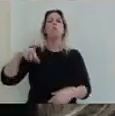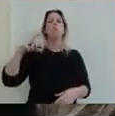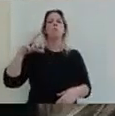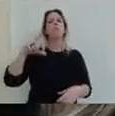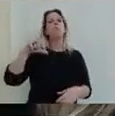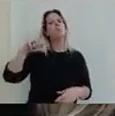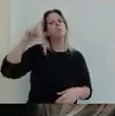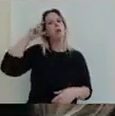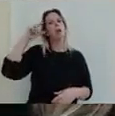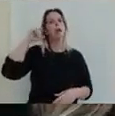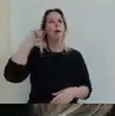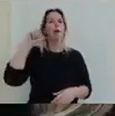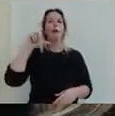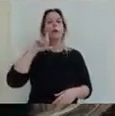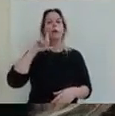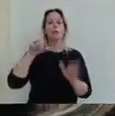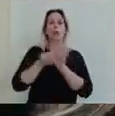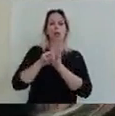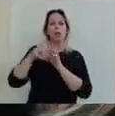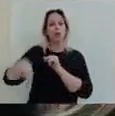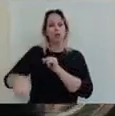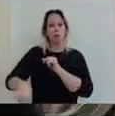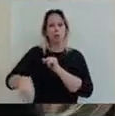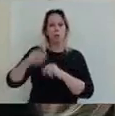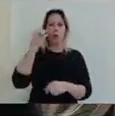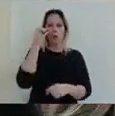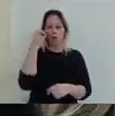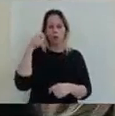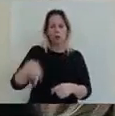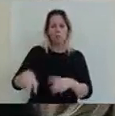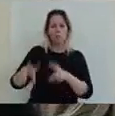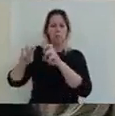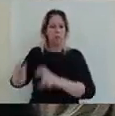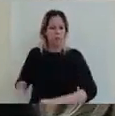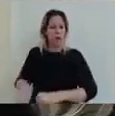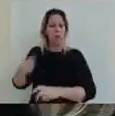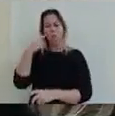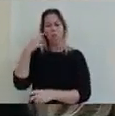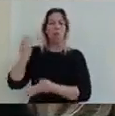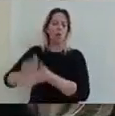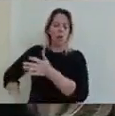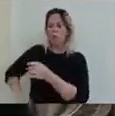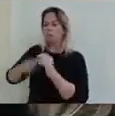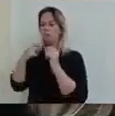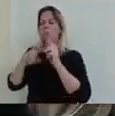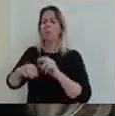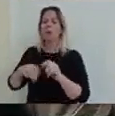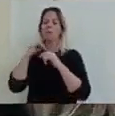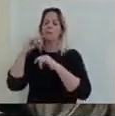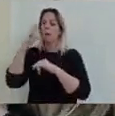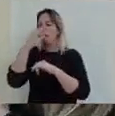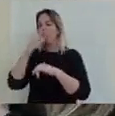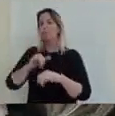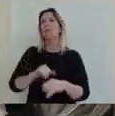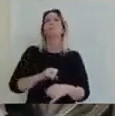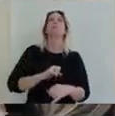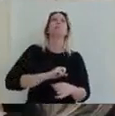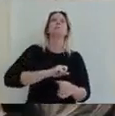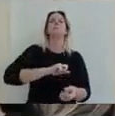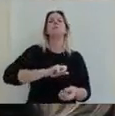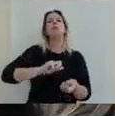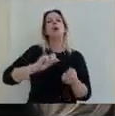Estamos pidiendo, al igual que se hizo en el proyecto anterior, que fue acompañado por todos los señores concejales,